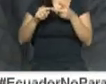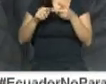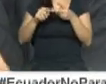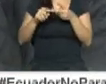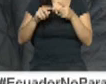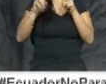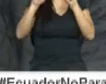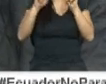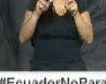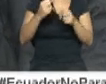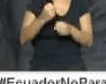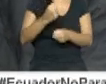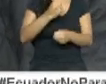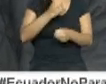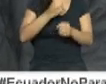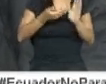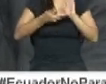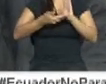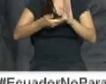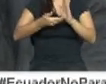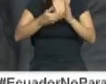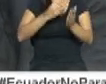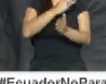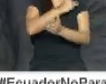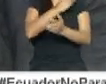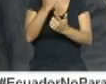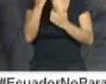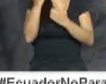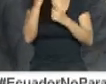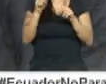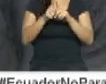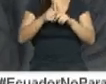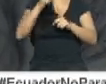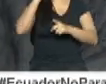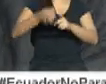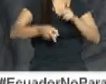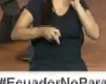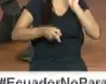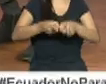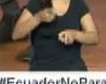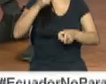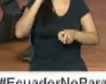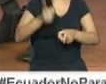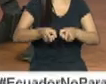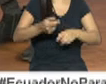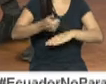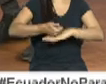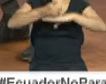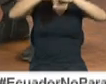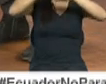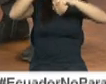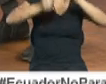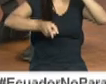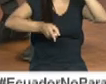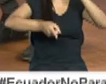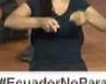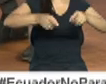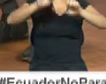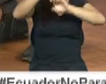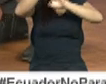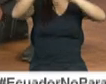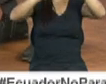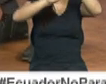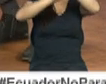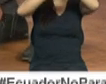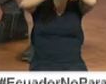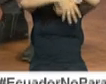autoritarismos. El modelo militar, por general, es un modelo autoritario, ¿no?, por su misma estructura, ¿no?